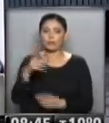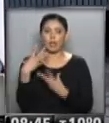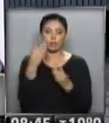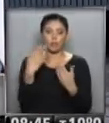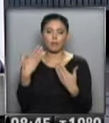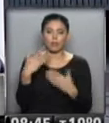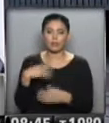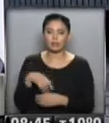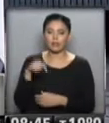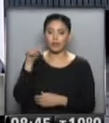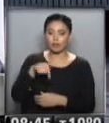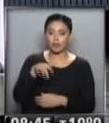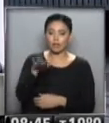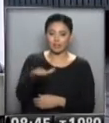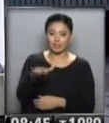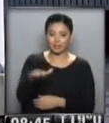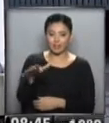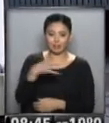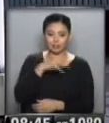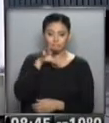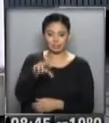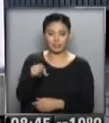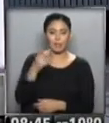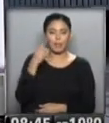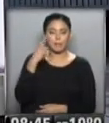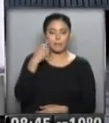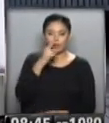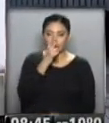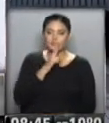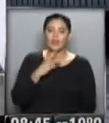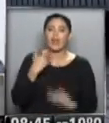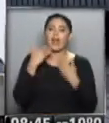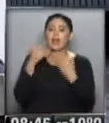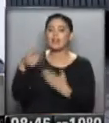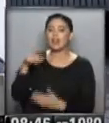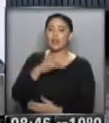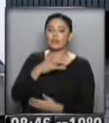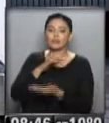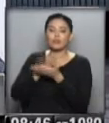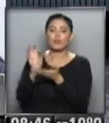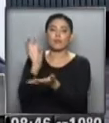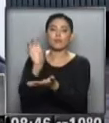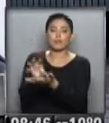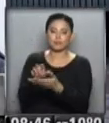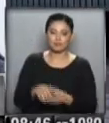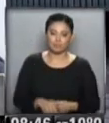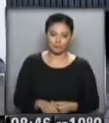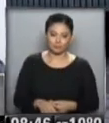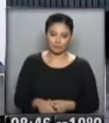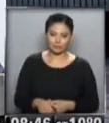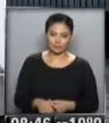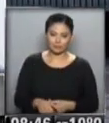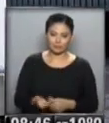está está viviendo y está respirando gracias a sus corazoncitos nuevos el corazoncito